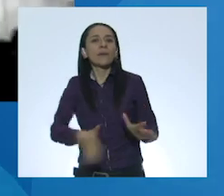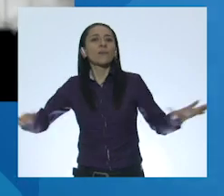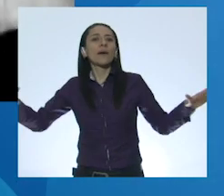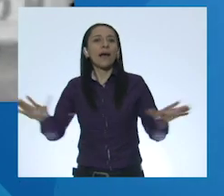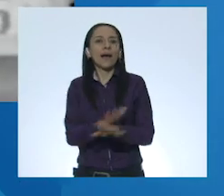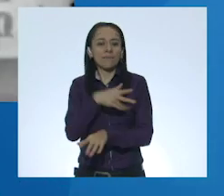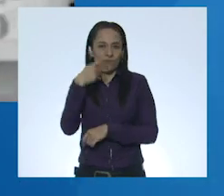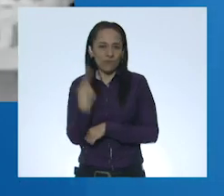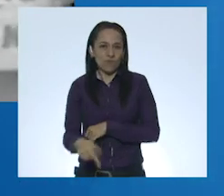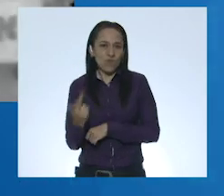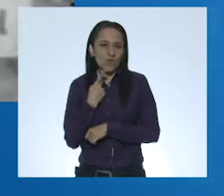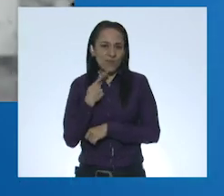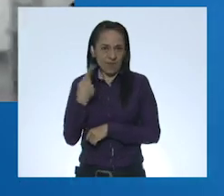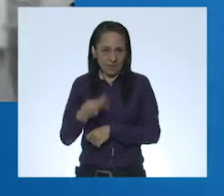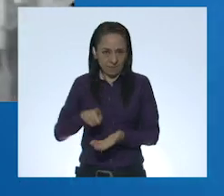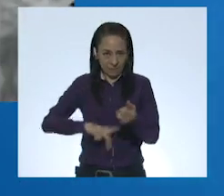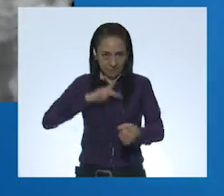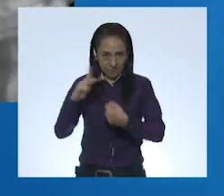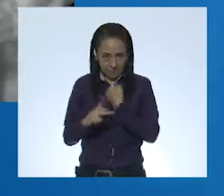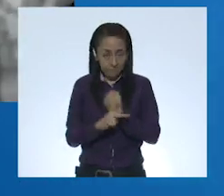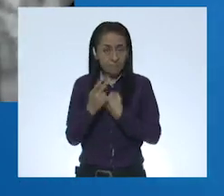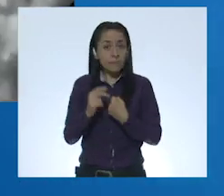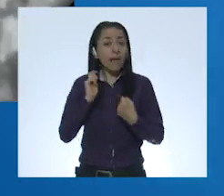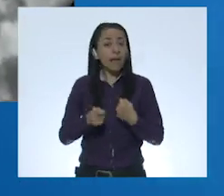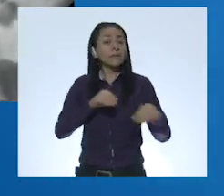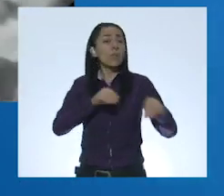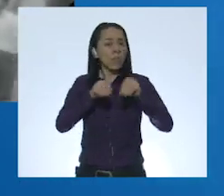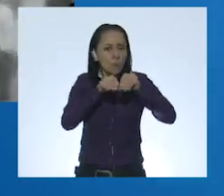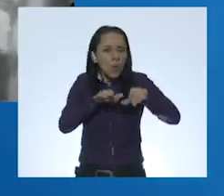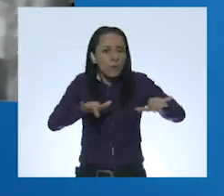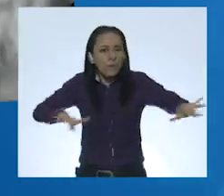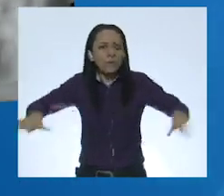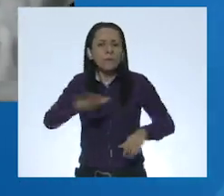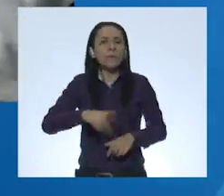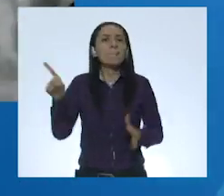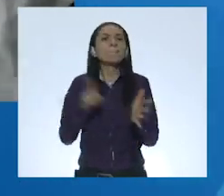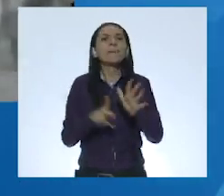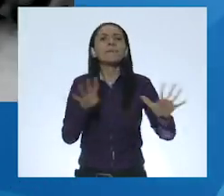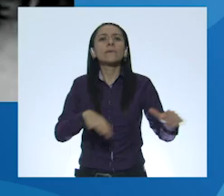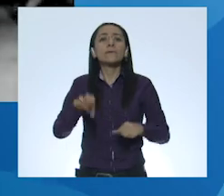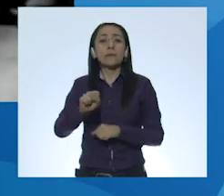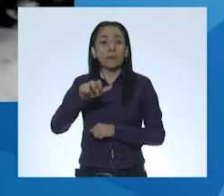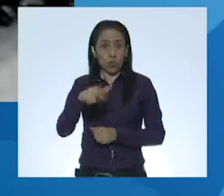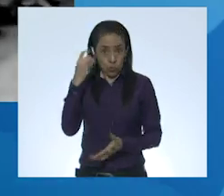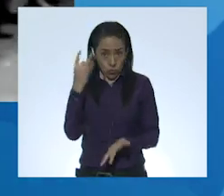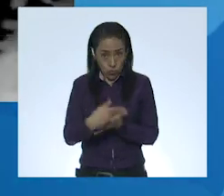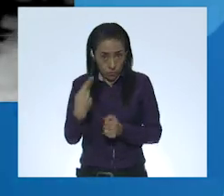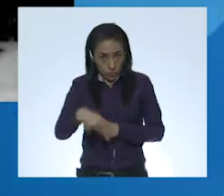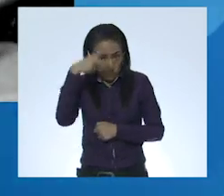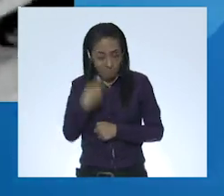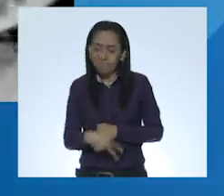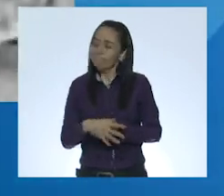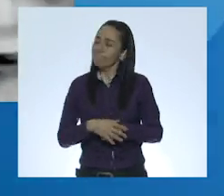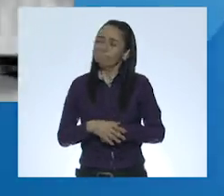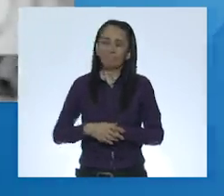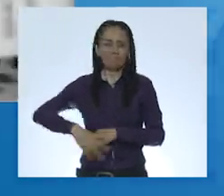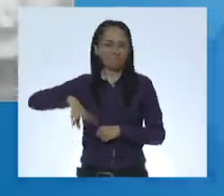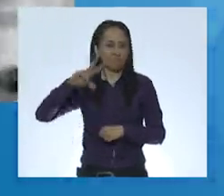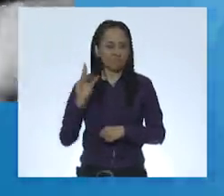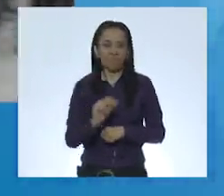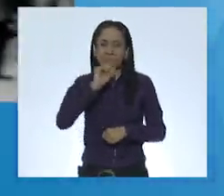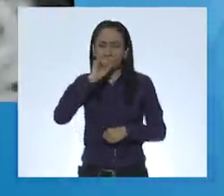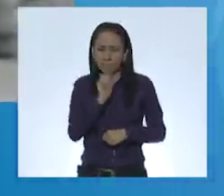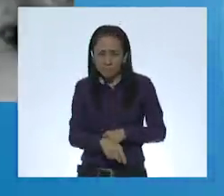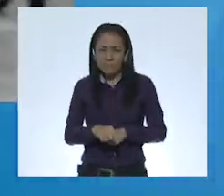país. El movimiento del 68 no fue exclusivo de México. Formó parte de una gran ola